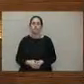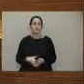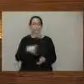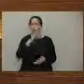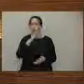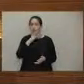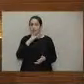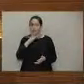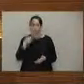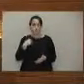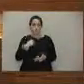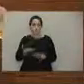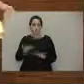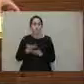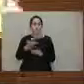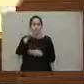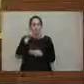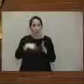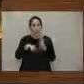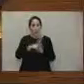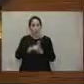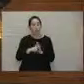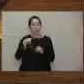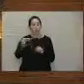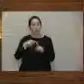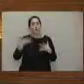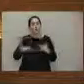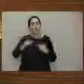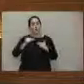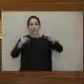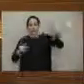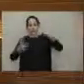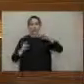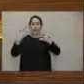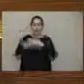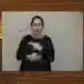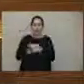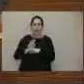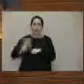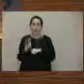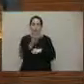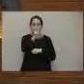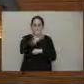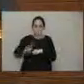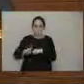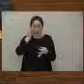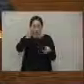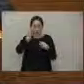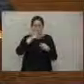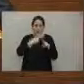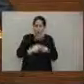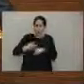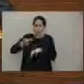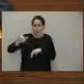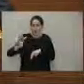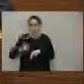para aprobar esta proposición no de ley, que nos parece que trata de combatir injusticias manifiestas que afectan a personas concretas con nombres y apellidos y, en muchos casos, a